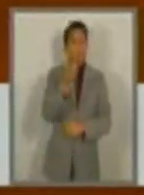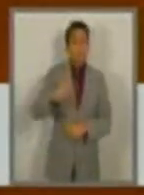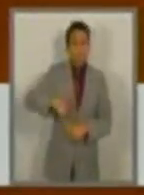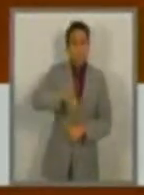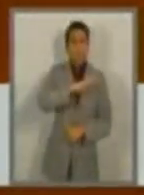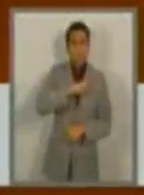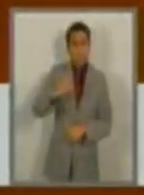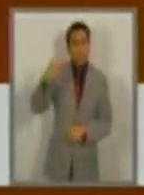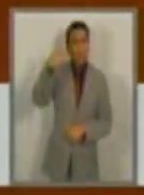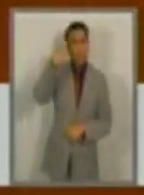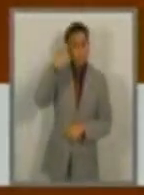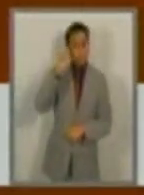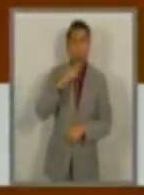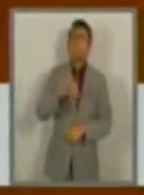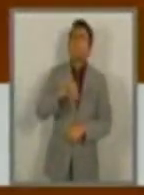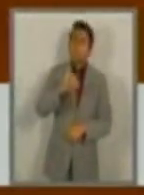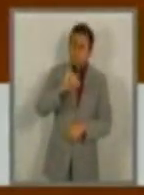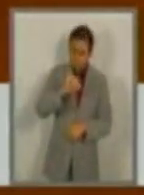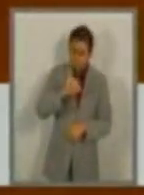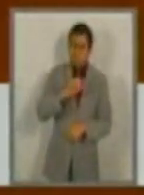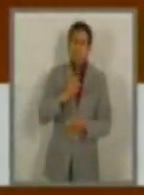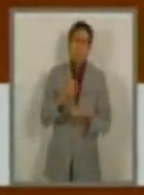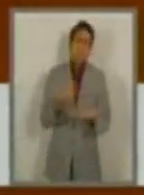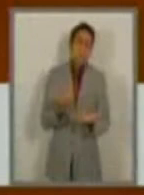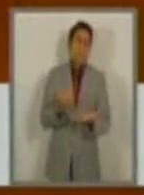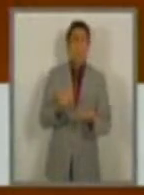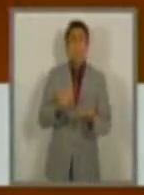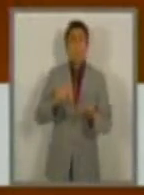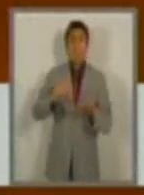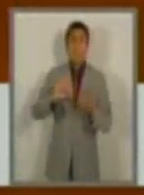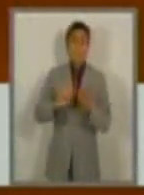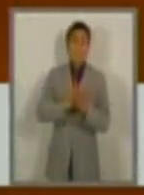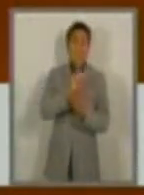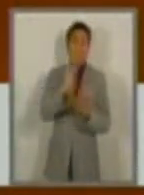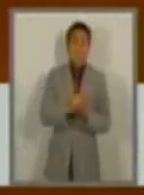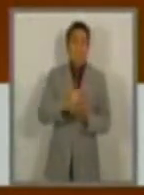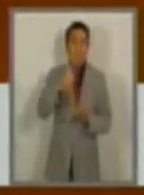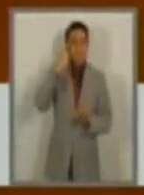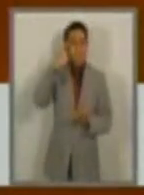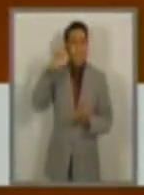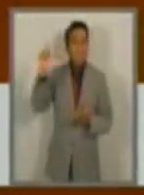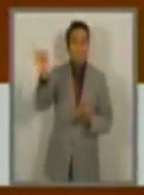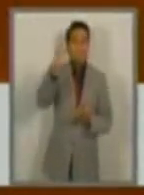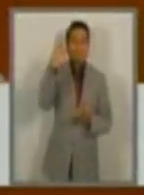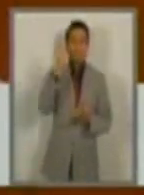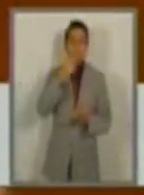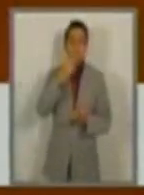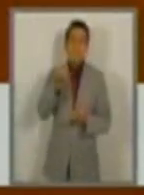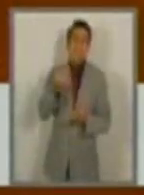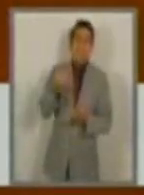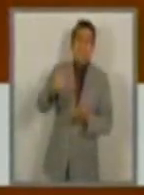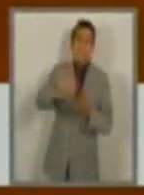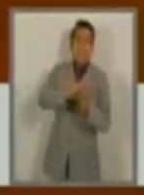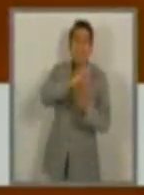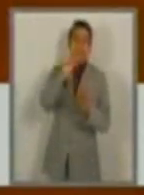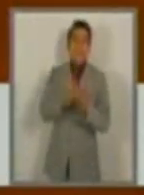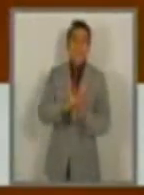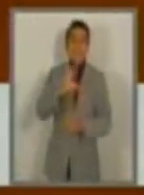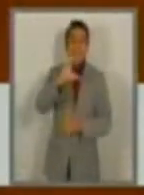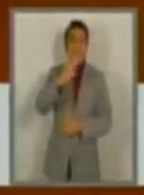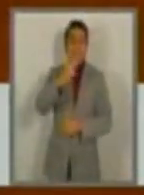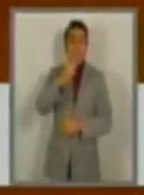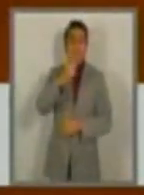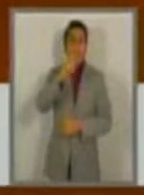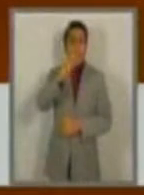consideramos que esta no se le puede llamar de una manera peyorativa como la ley Chayote. Es un